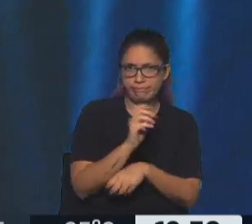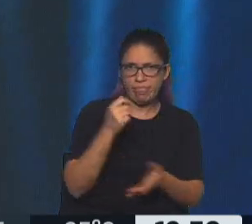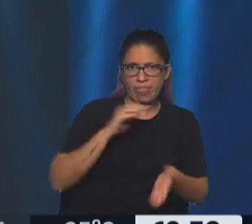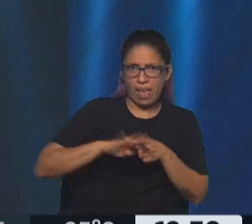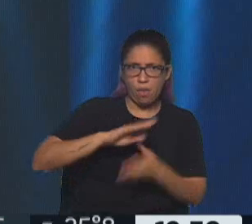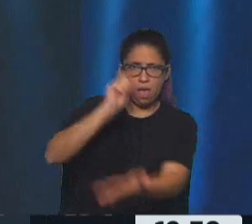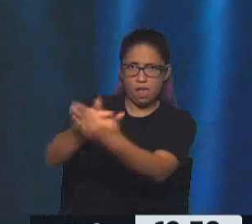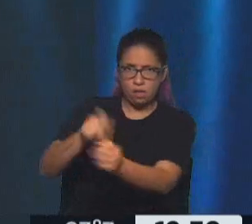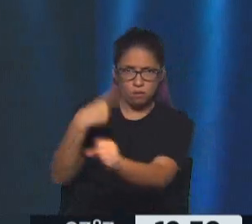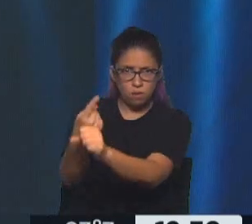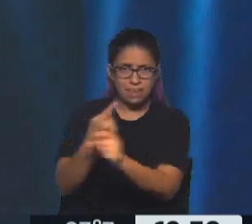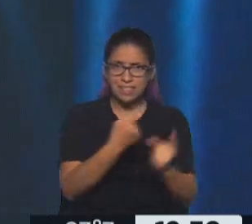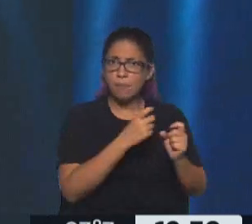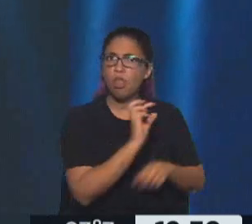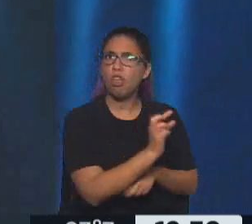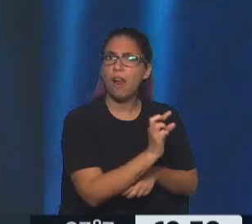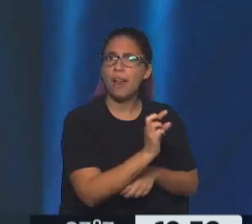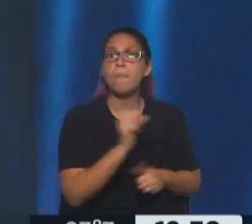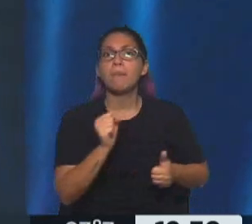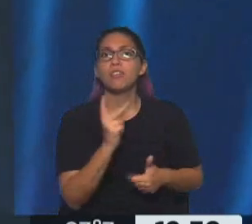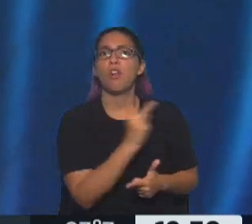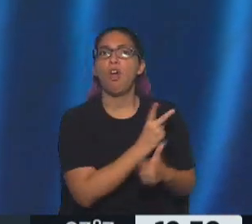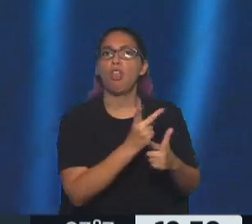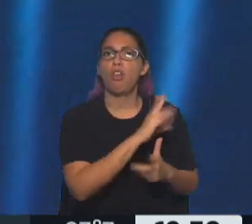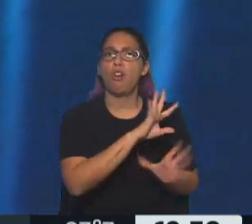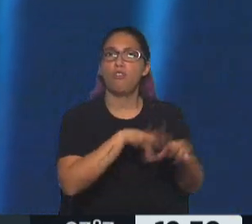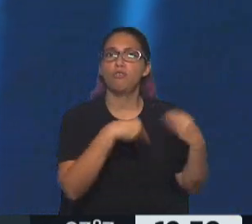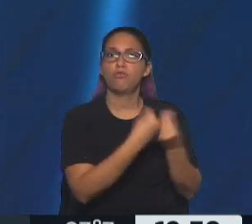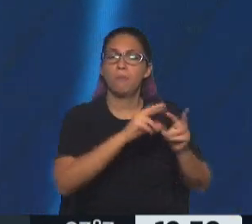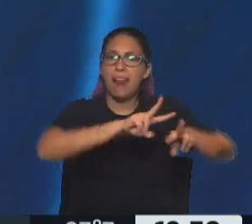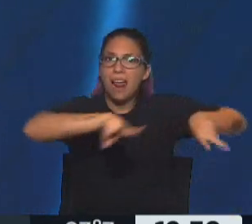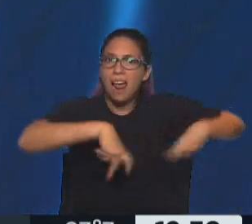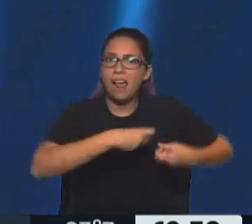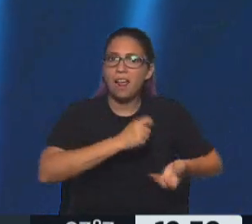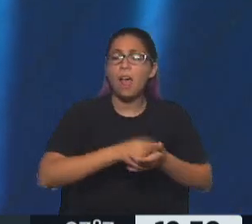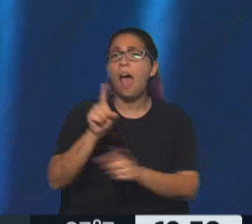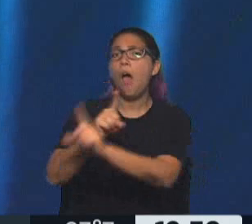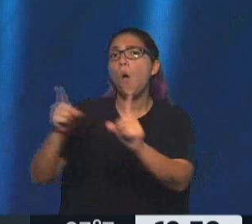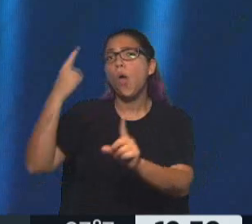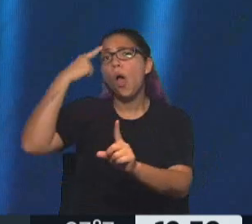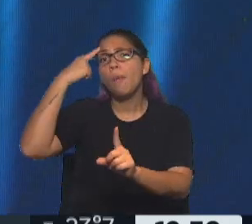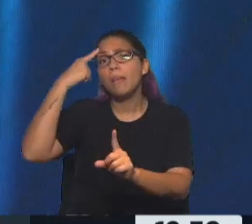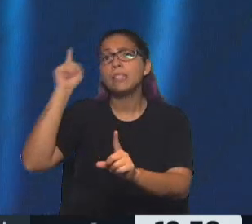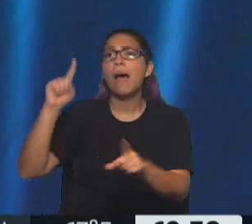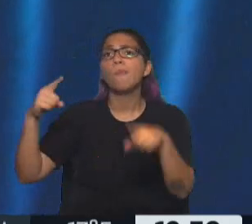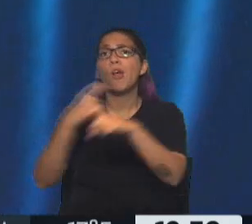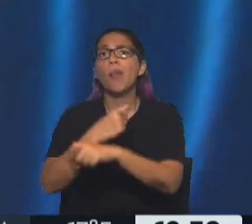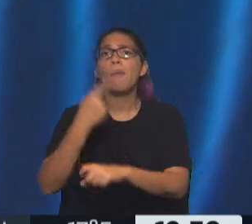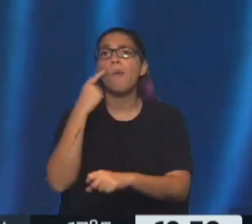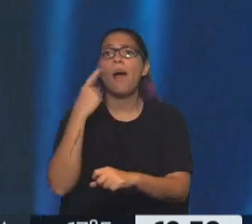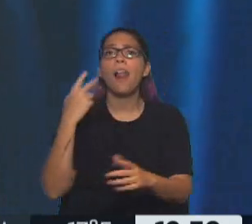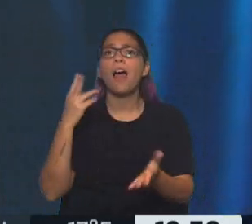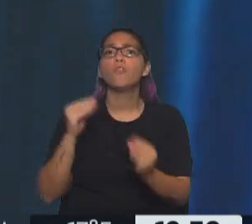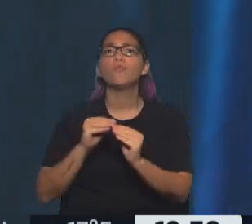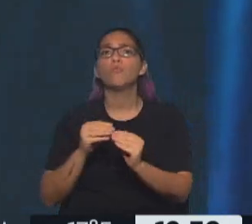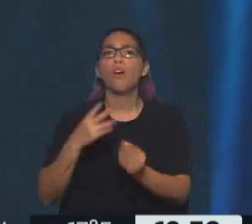alcanza. Necesitamos los dólares, los pesos y los dólares, las dos cosas. No lo digo para los liberales que dicen que el problema en Argentina es la brecha fiscal.